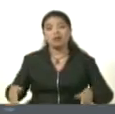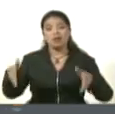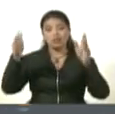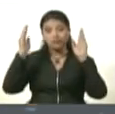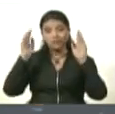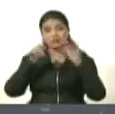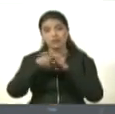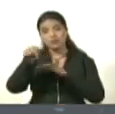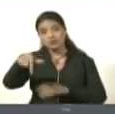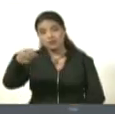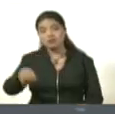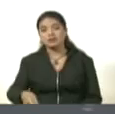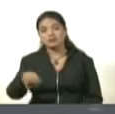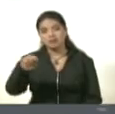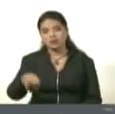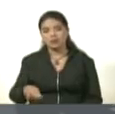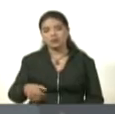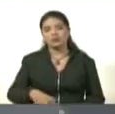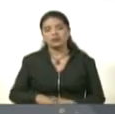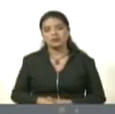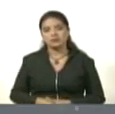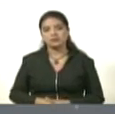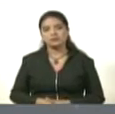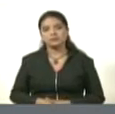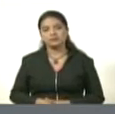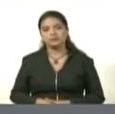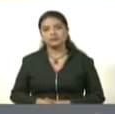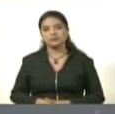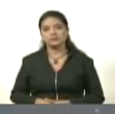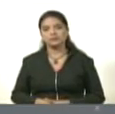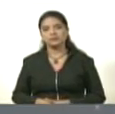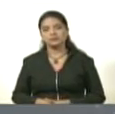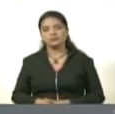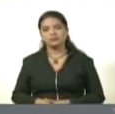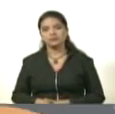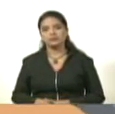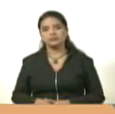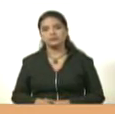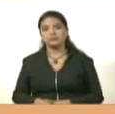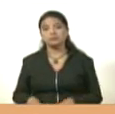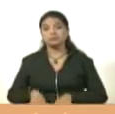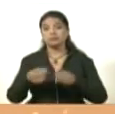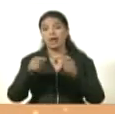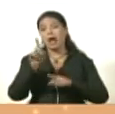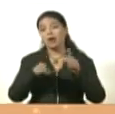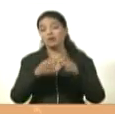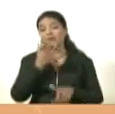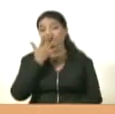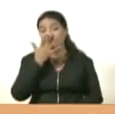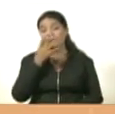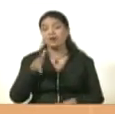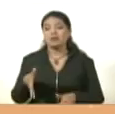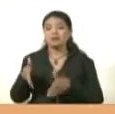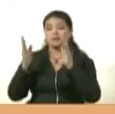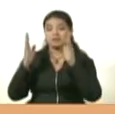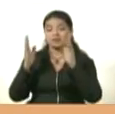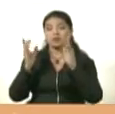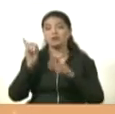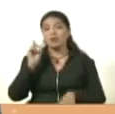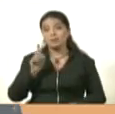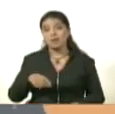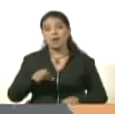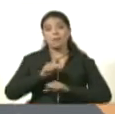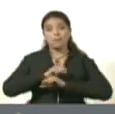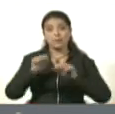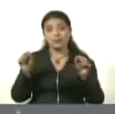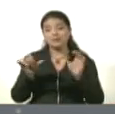las instalaciones. Hicieron daños en algunas ventanas o partes del edificio. También